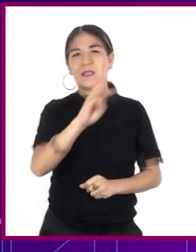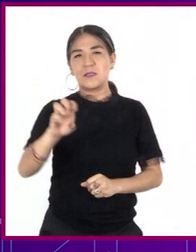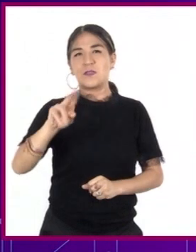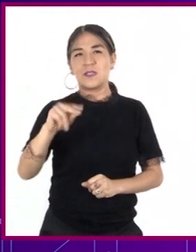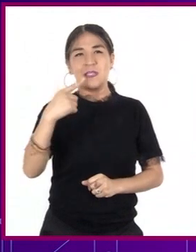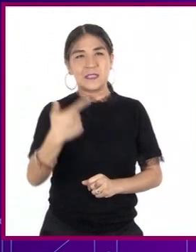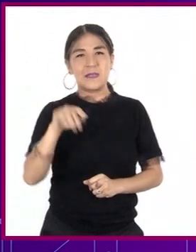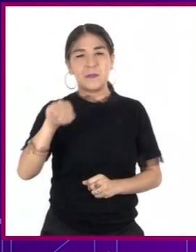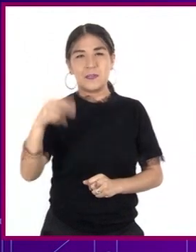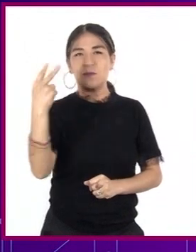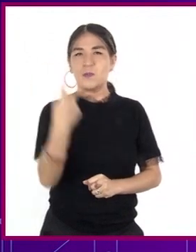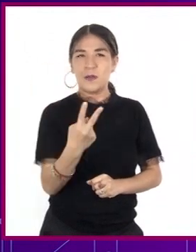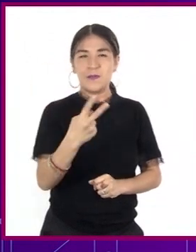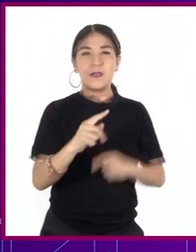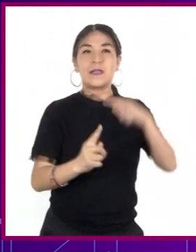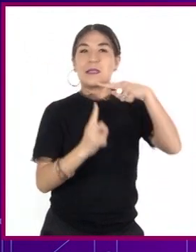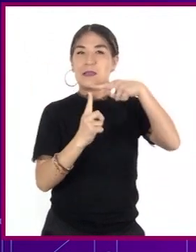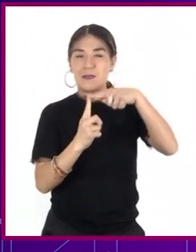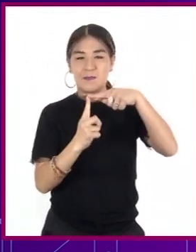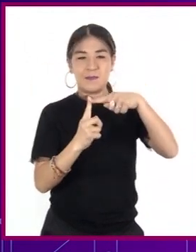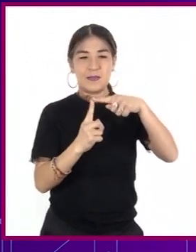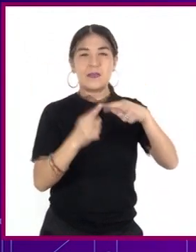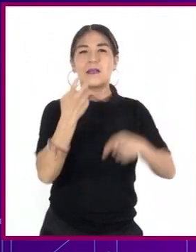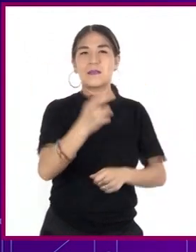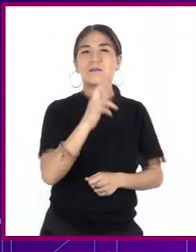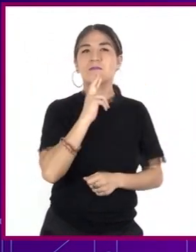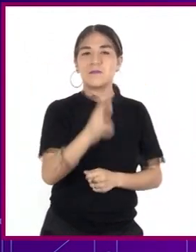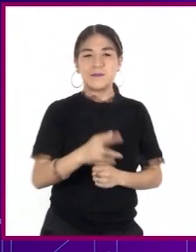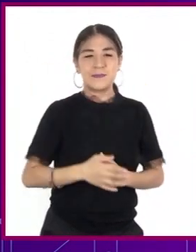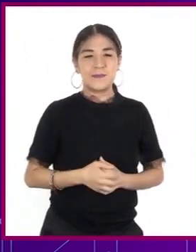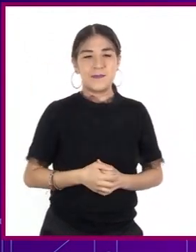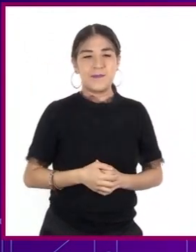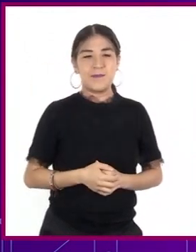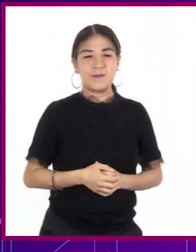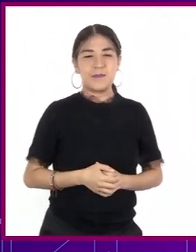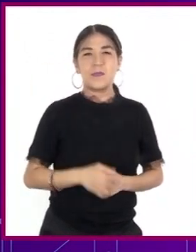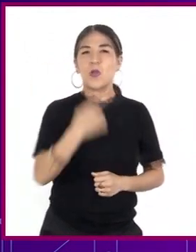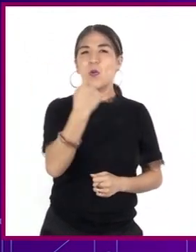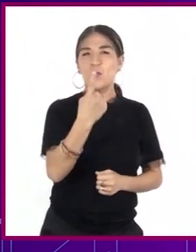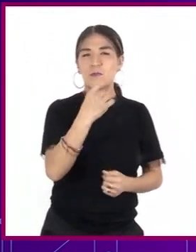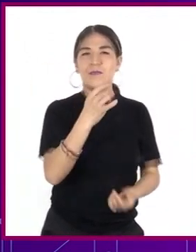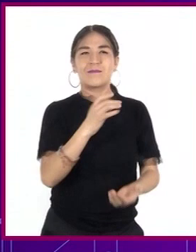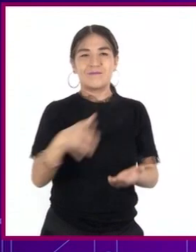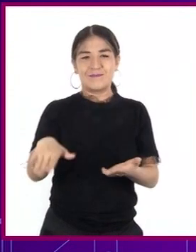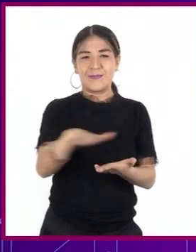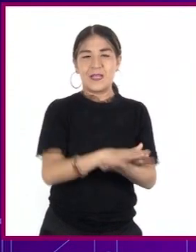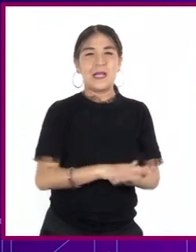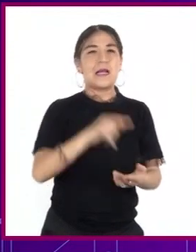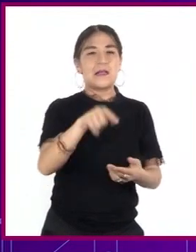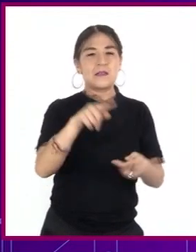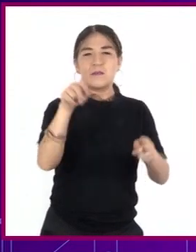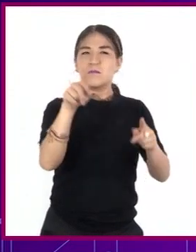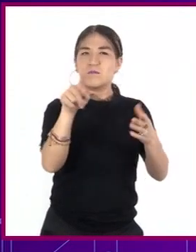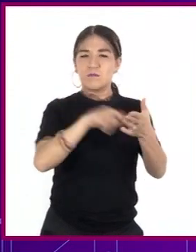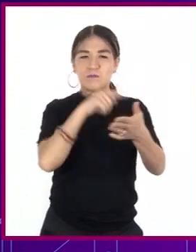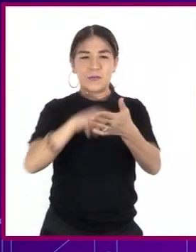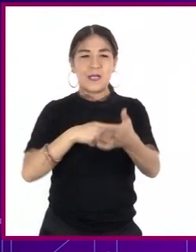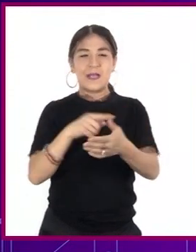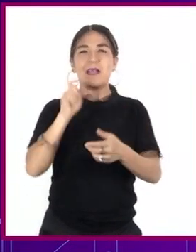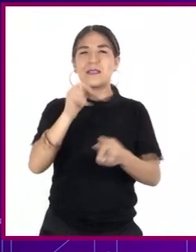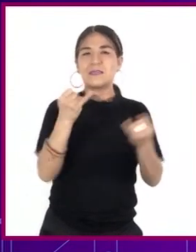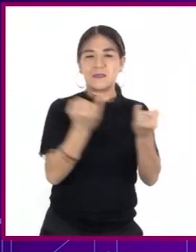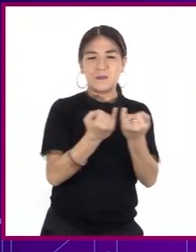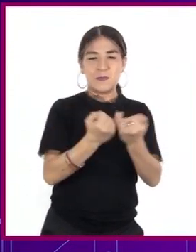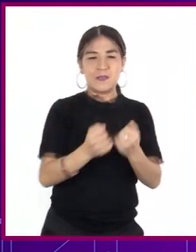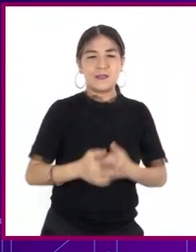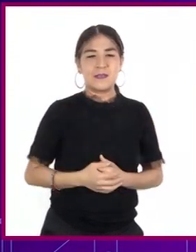0.0387 metros cuadrados y se divide el producto obtenido entre una loseta. Cancelamos las unidades, en